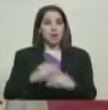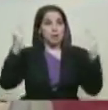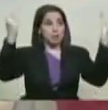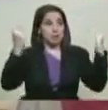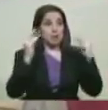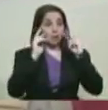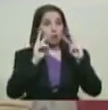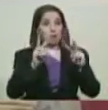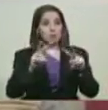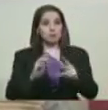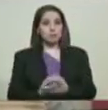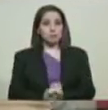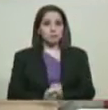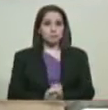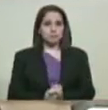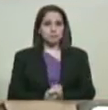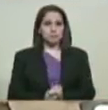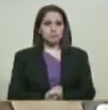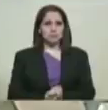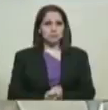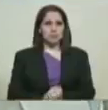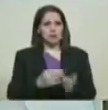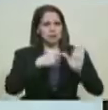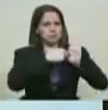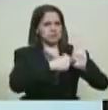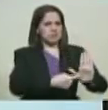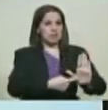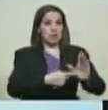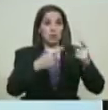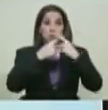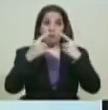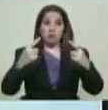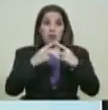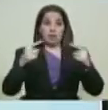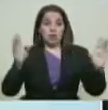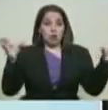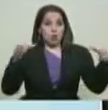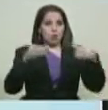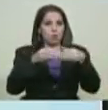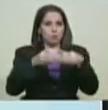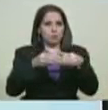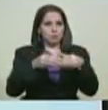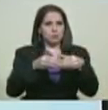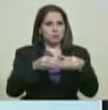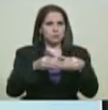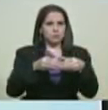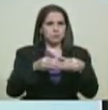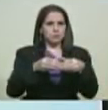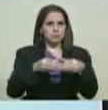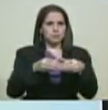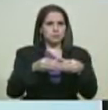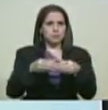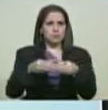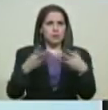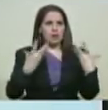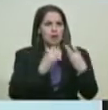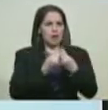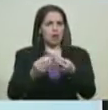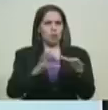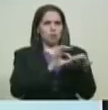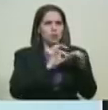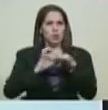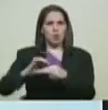Países representados por distintos organismos, la Unión Africana presente,